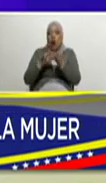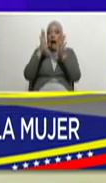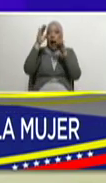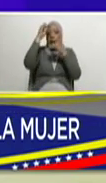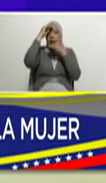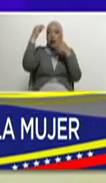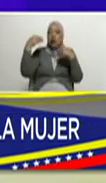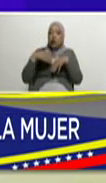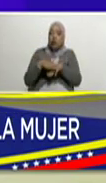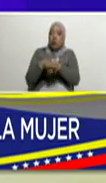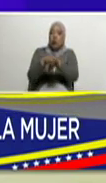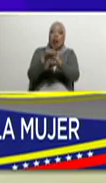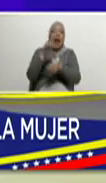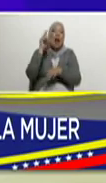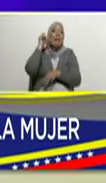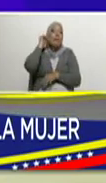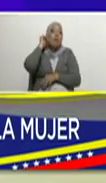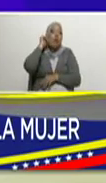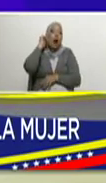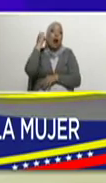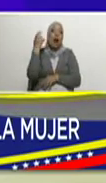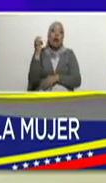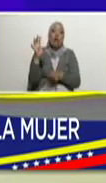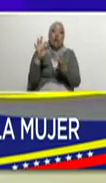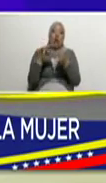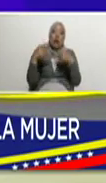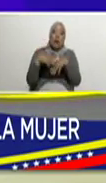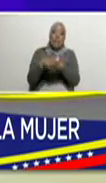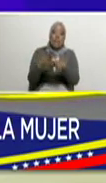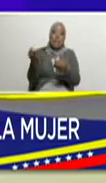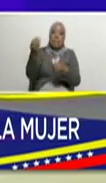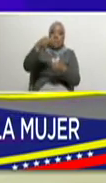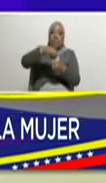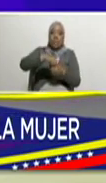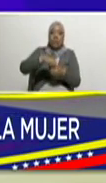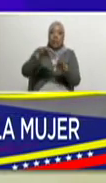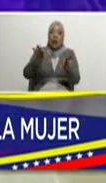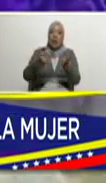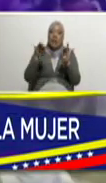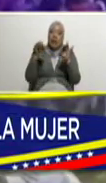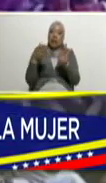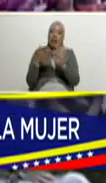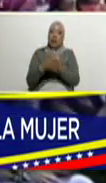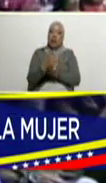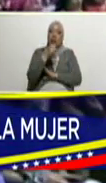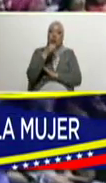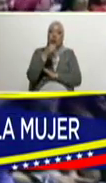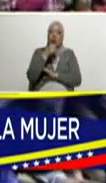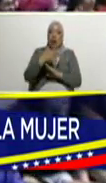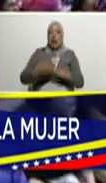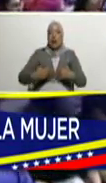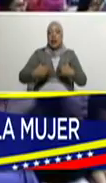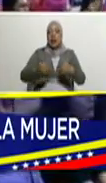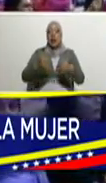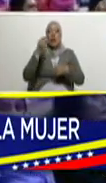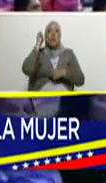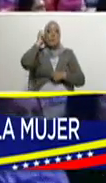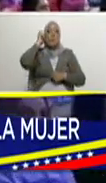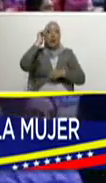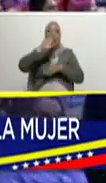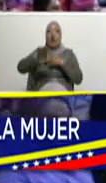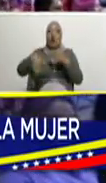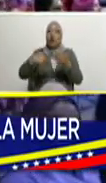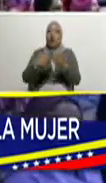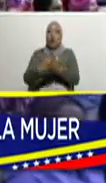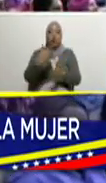atención integral a la mujer como una unidad interina especializada en la salud de la mujer en todas